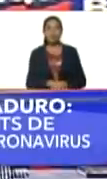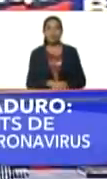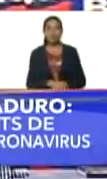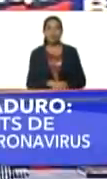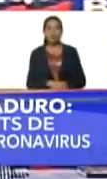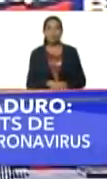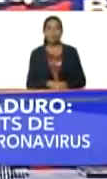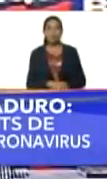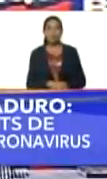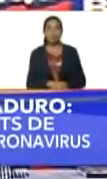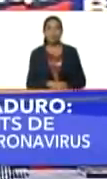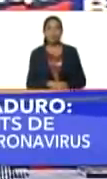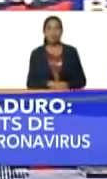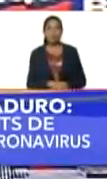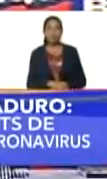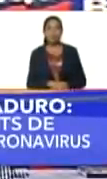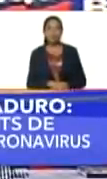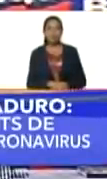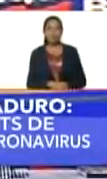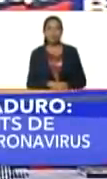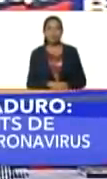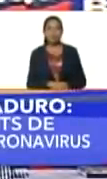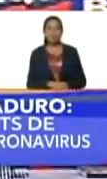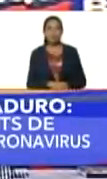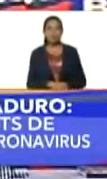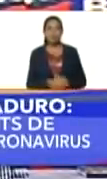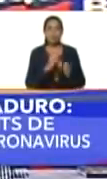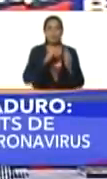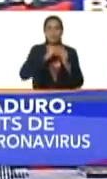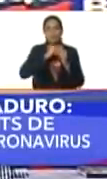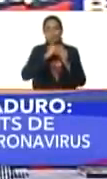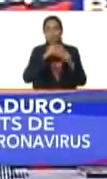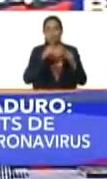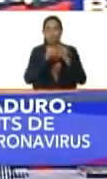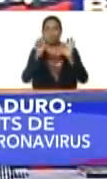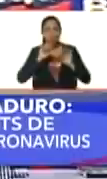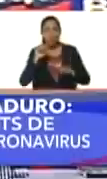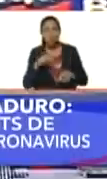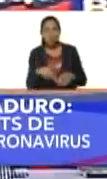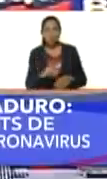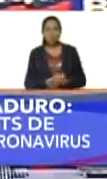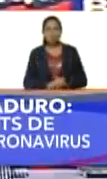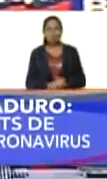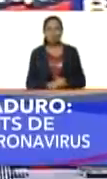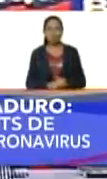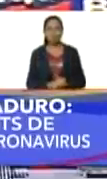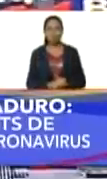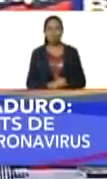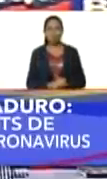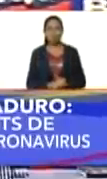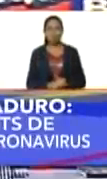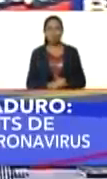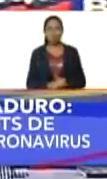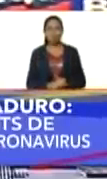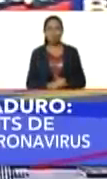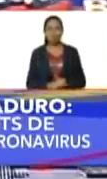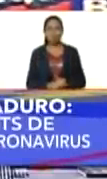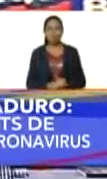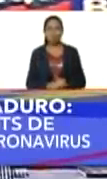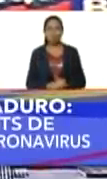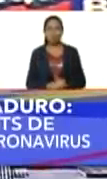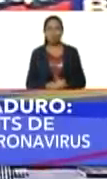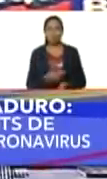abrazador. Ahora él le da con la cadera, pum, el caderú. O con un pie, ¡epa!